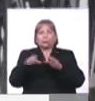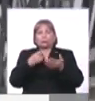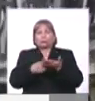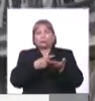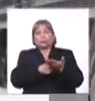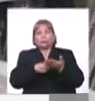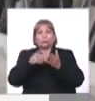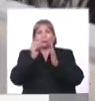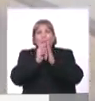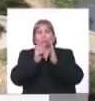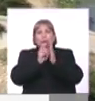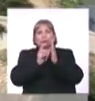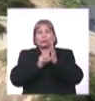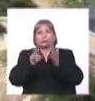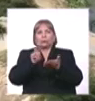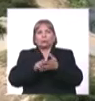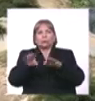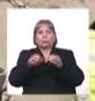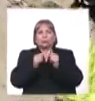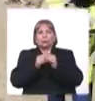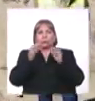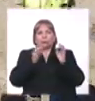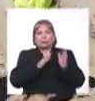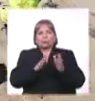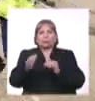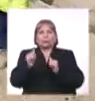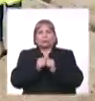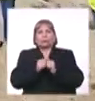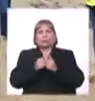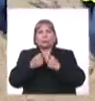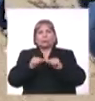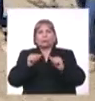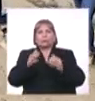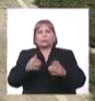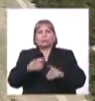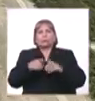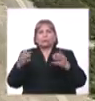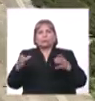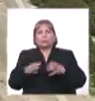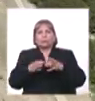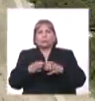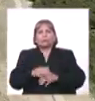debatan los dictámenes aprobados que se encuentran listos para ser tratados en el pleno del Congreso.